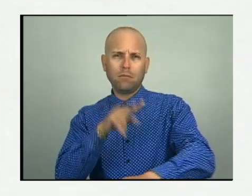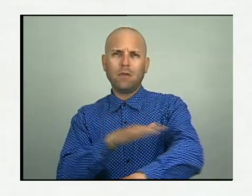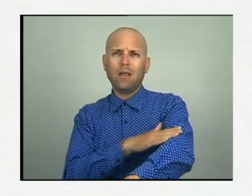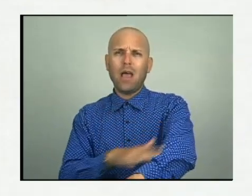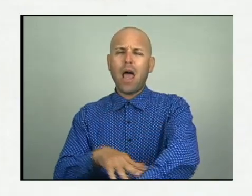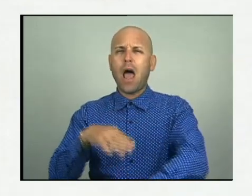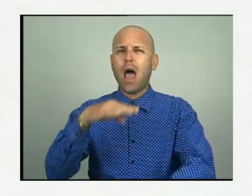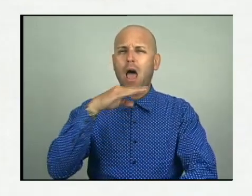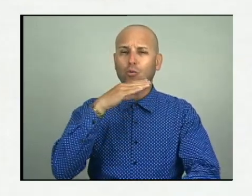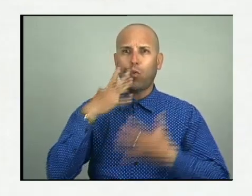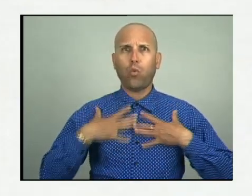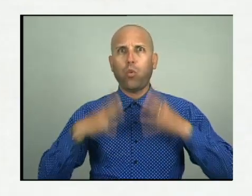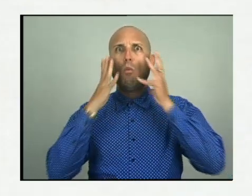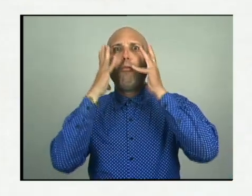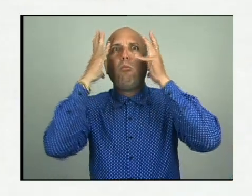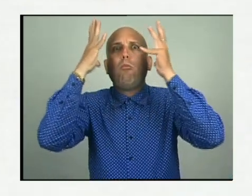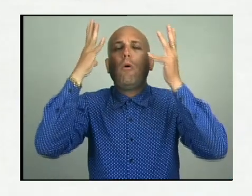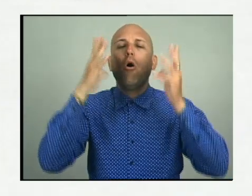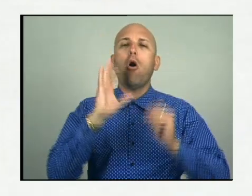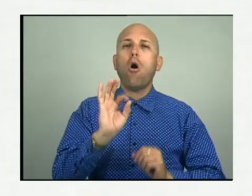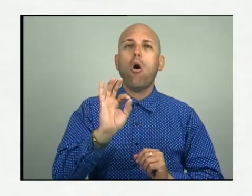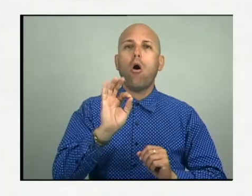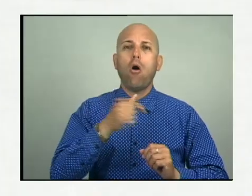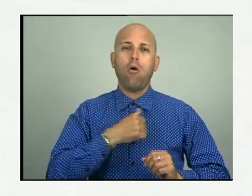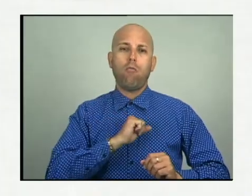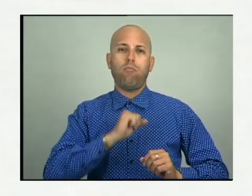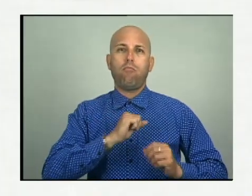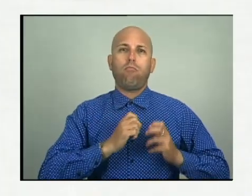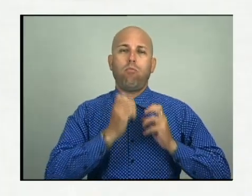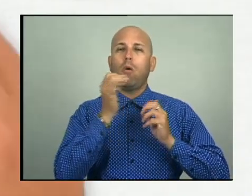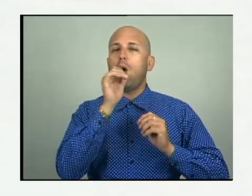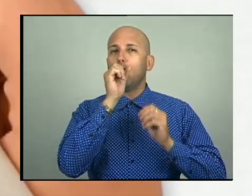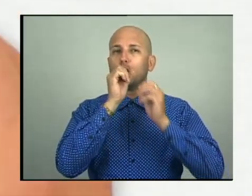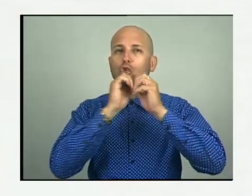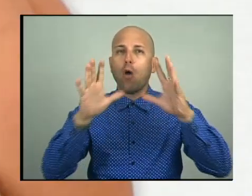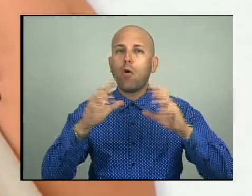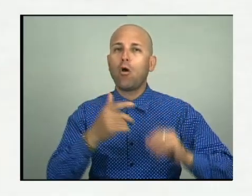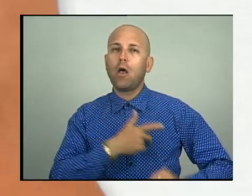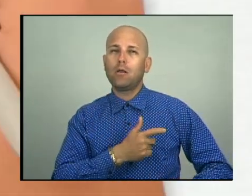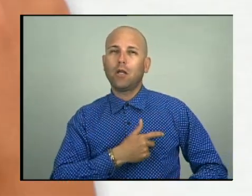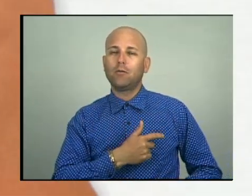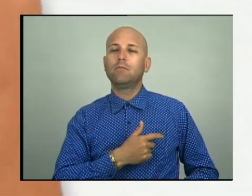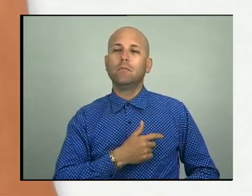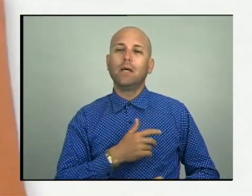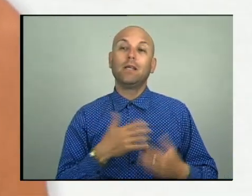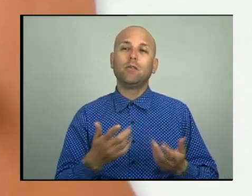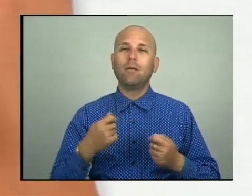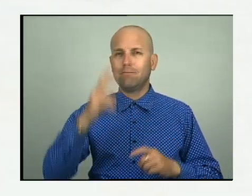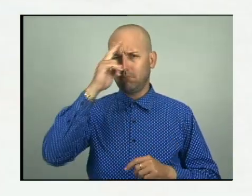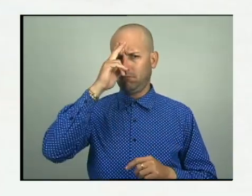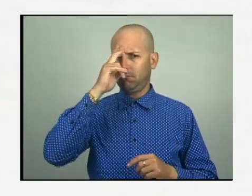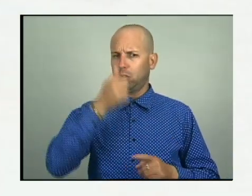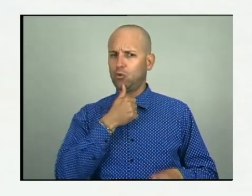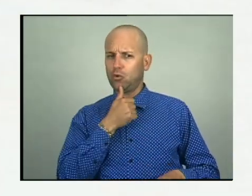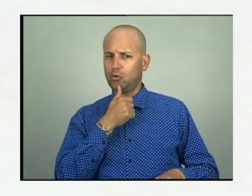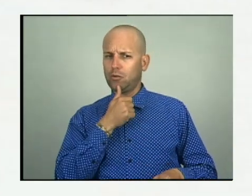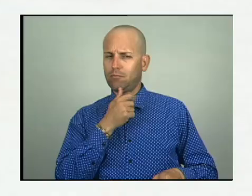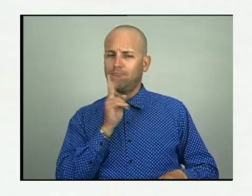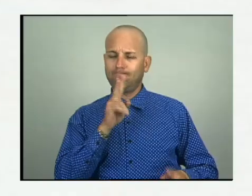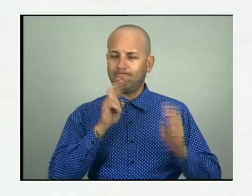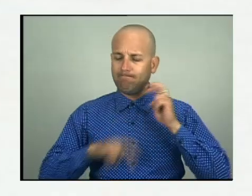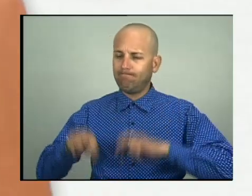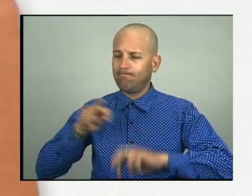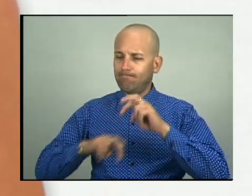soplo cardíaco. Entonces, el médico podrá solicitar una o más pruebas para confirmar el diagnóstico.